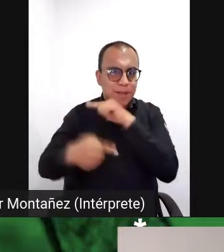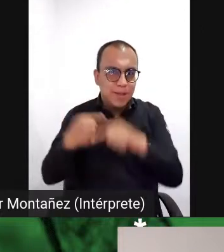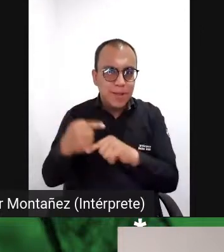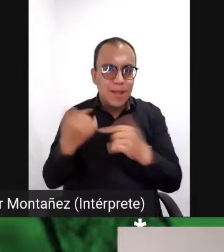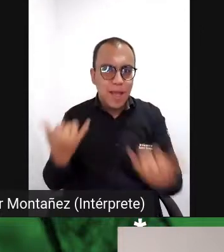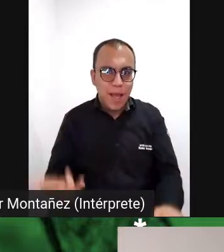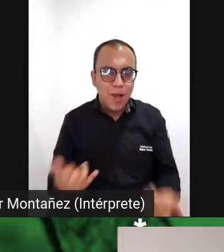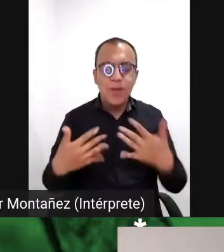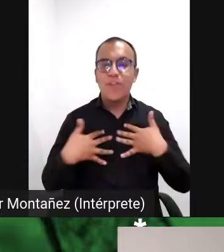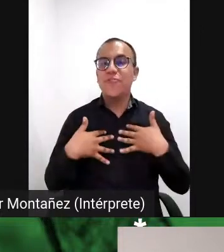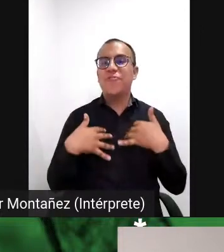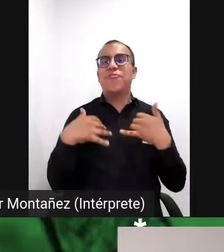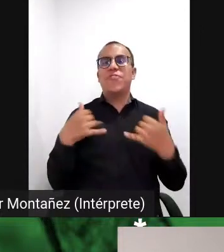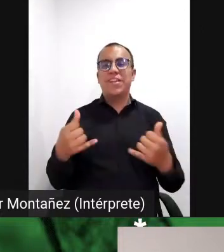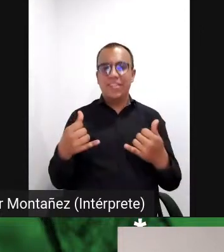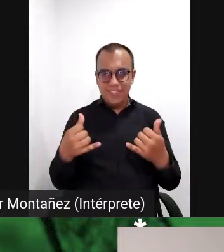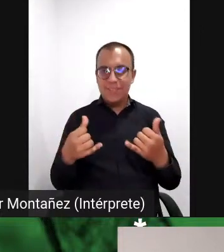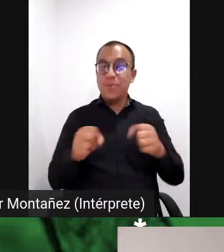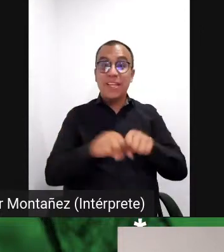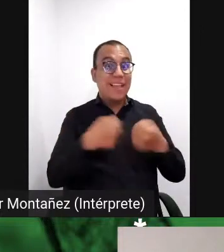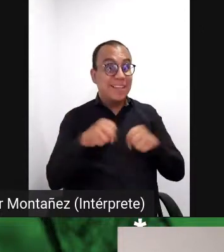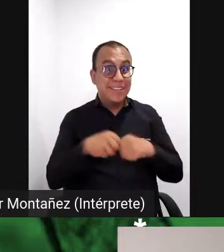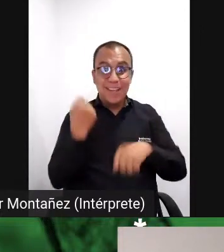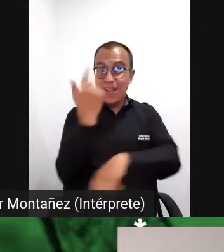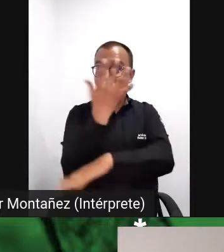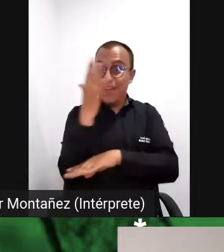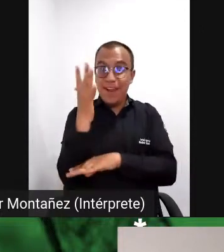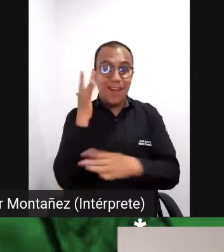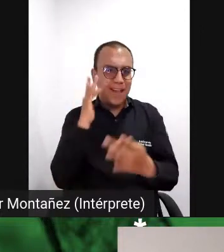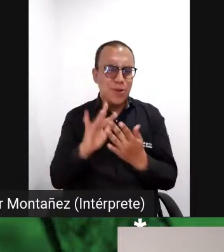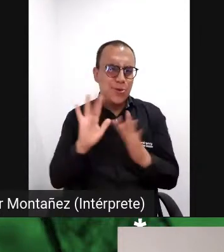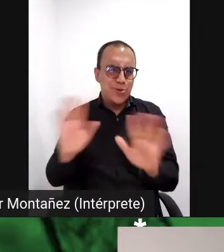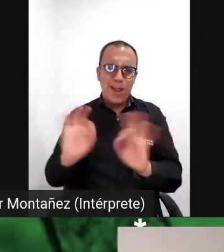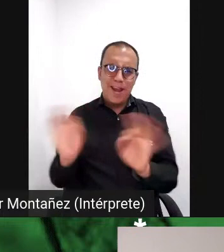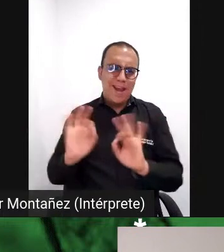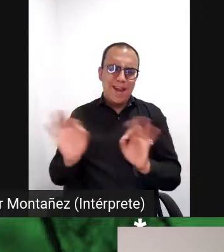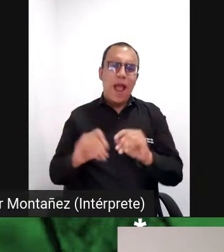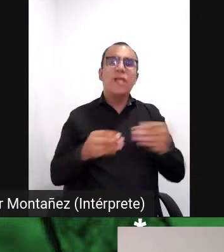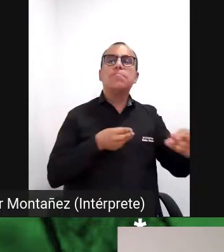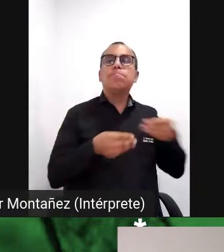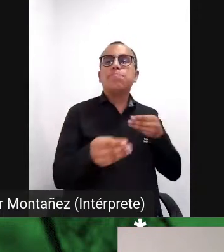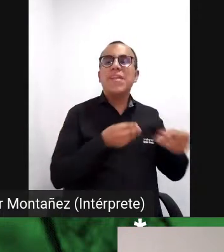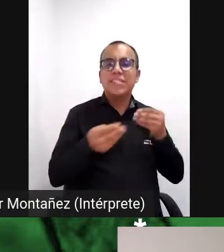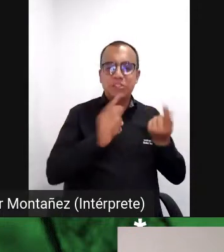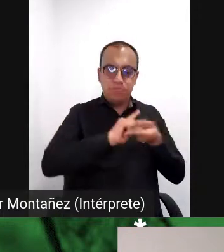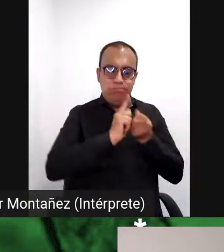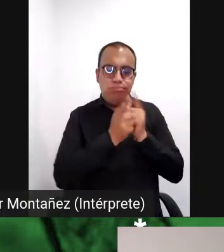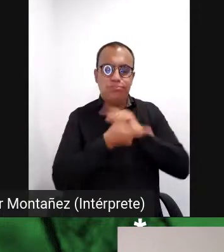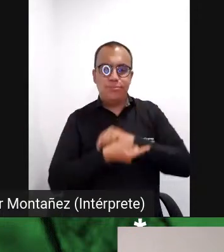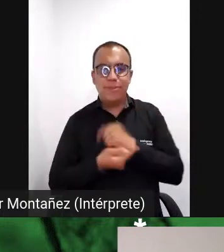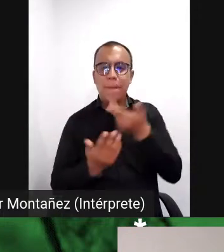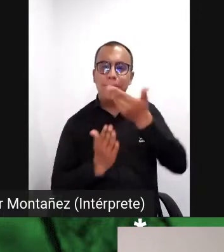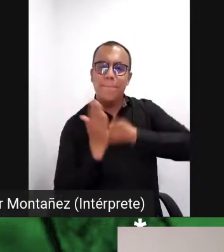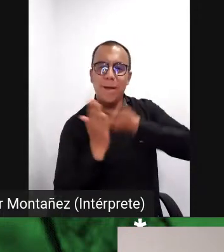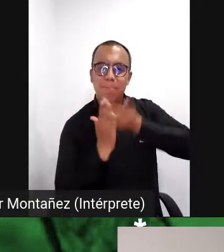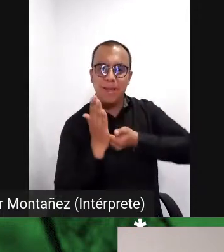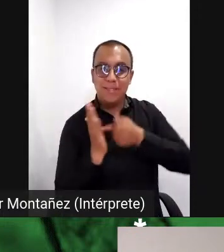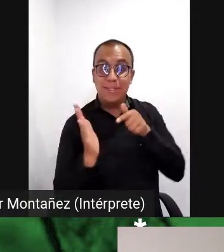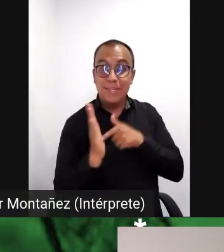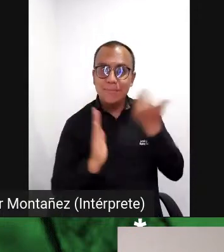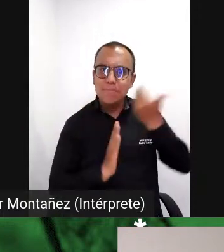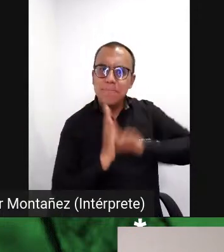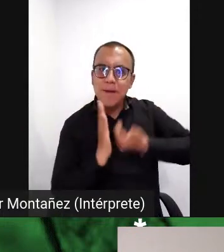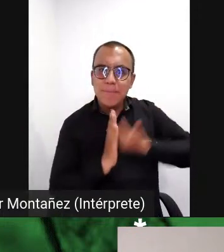felicidad porque no se destruyeron árboles ni hubo material vegetal involucrado en ese libro. es un papel